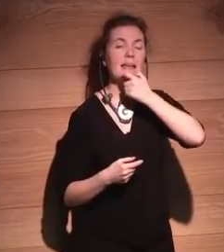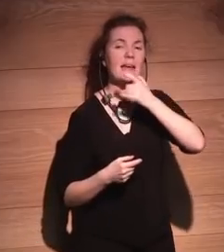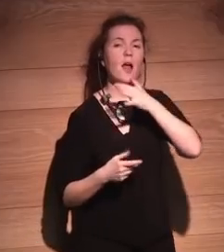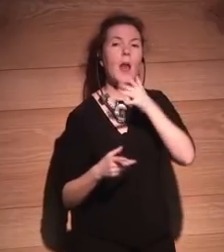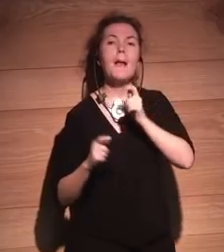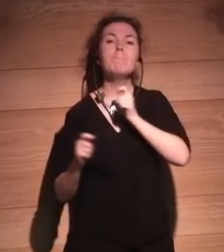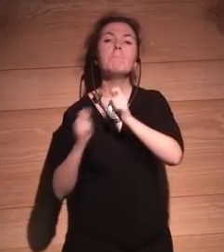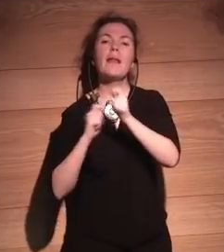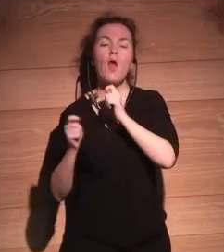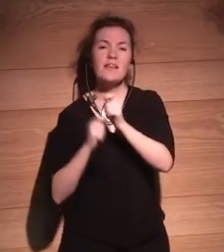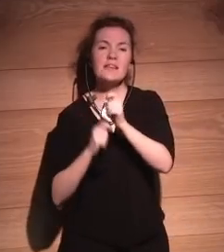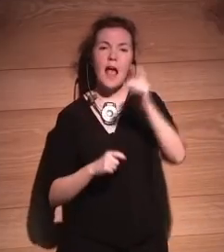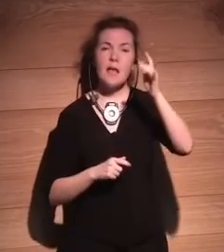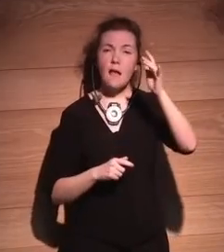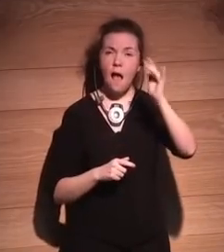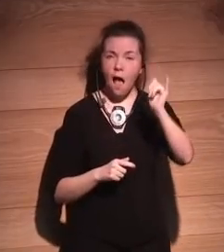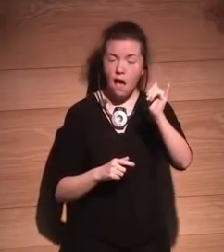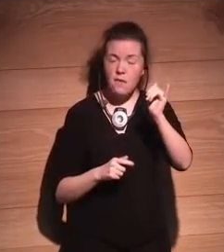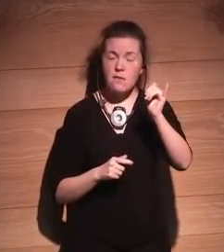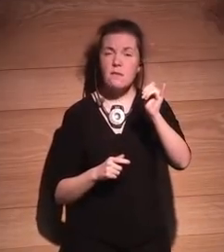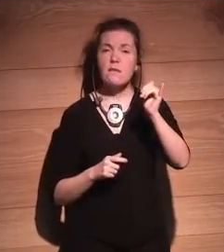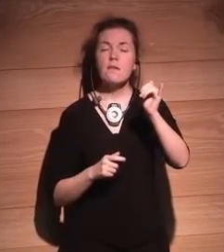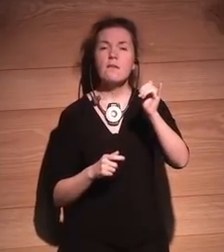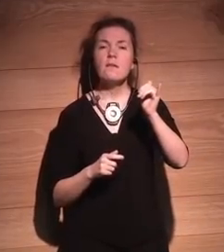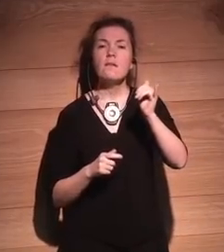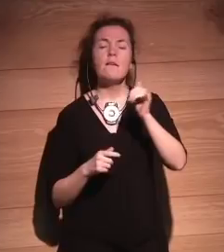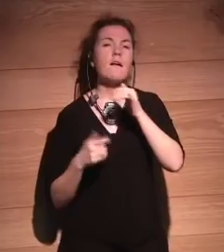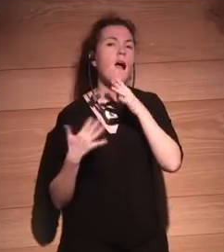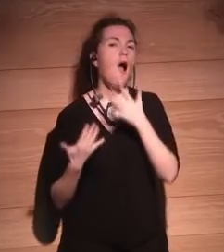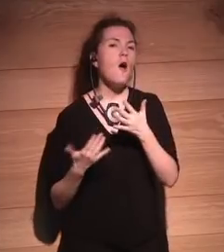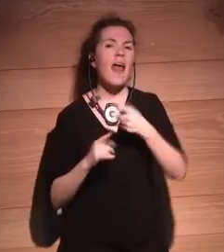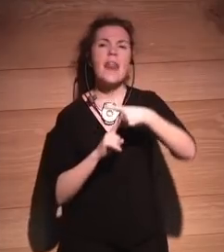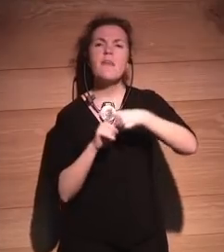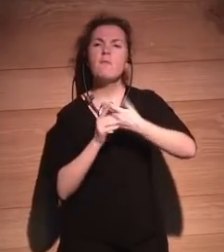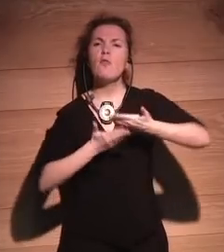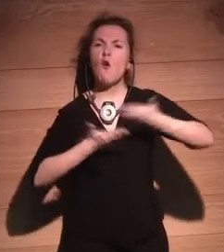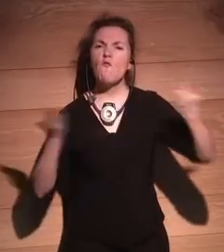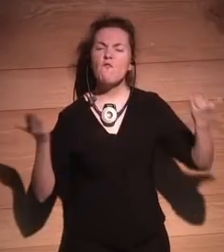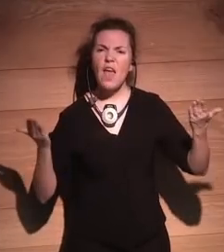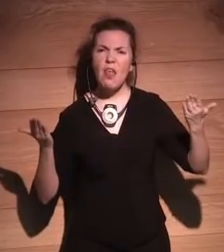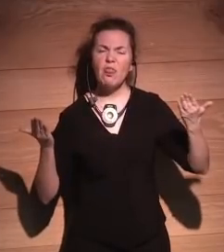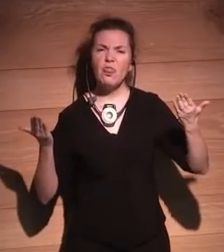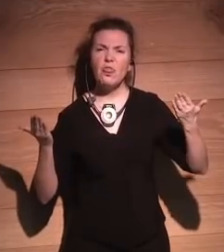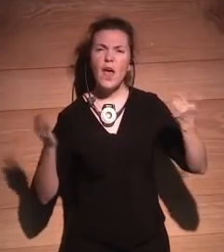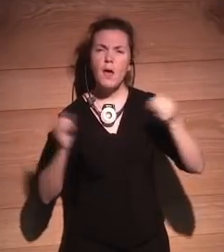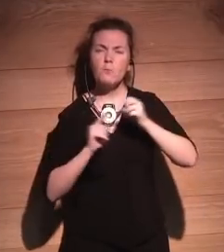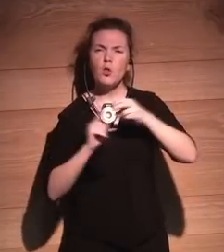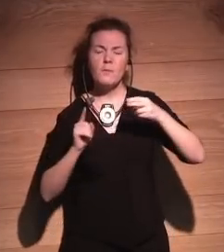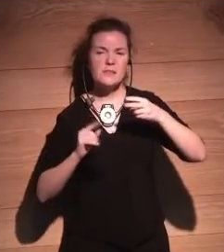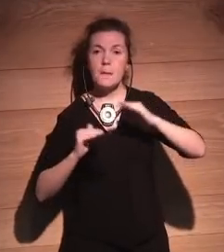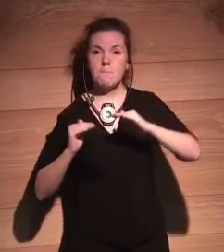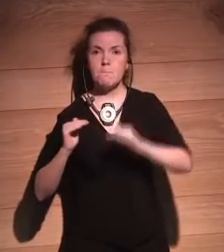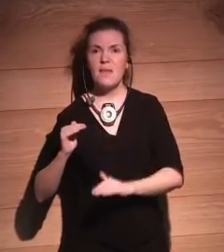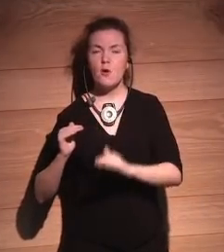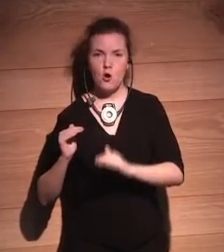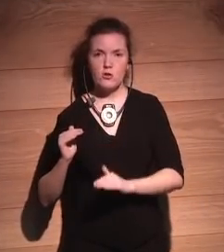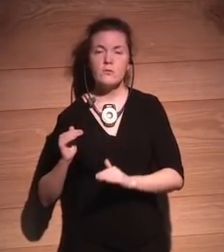periodistas tenemos un nivel de confianza y una percepción menor que